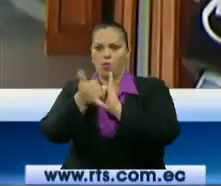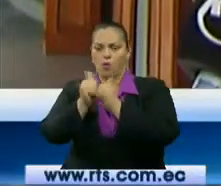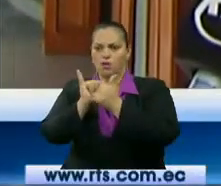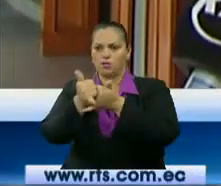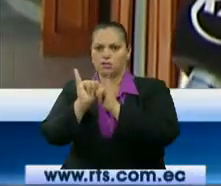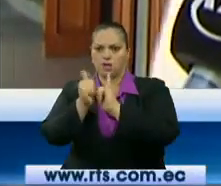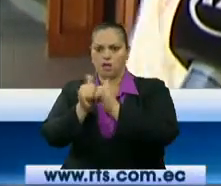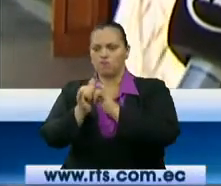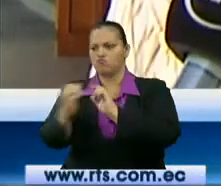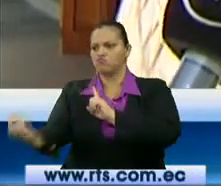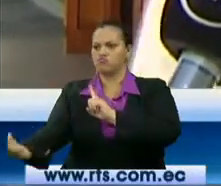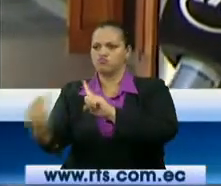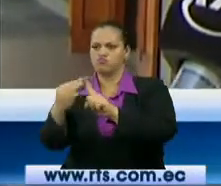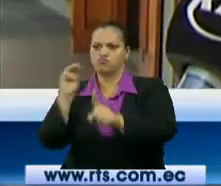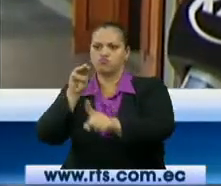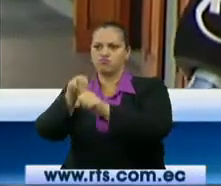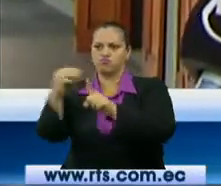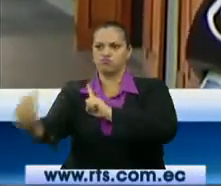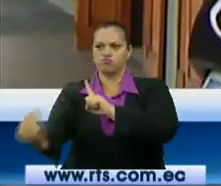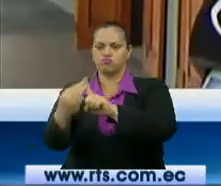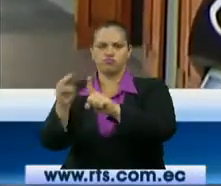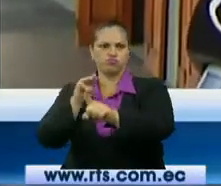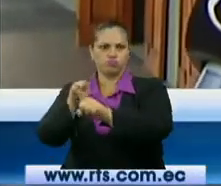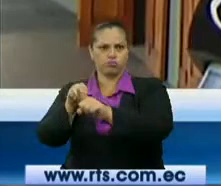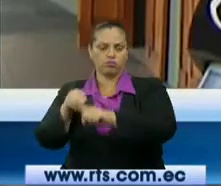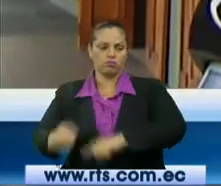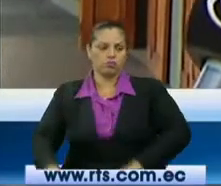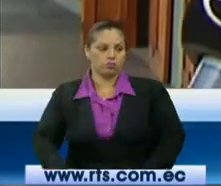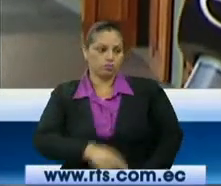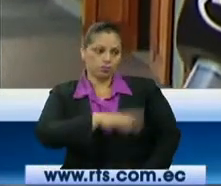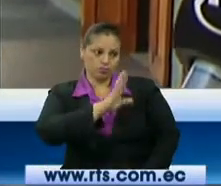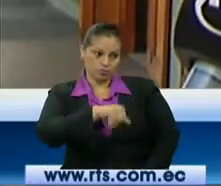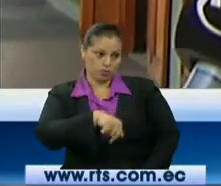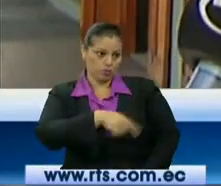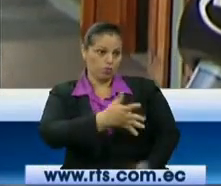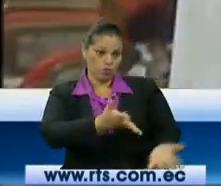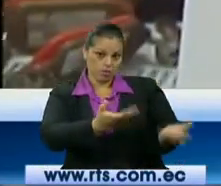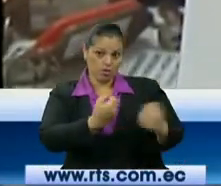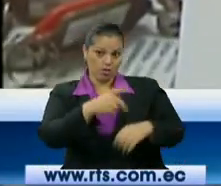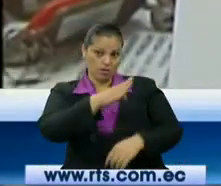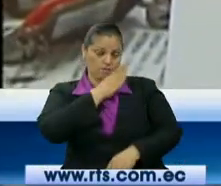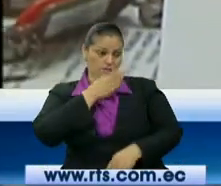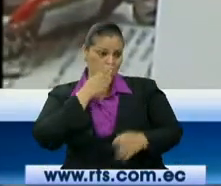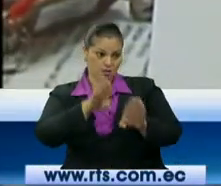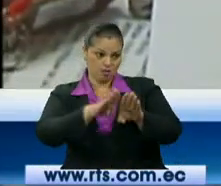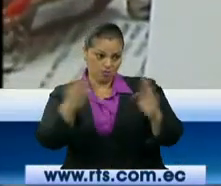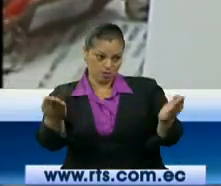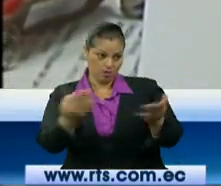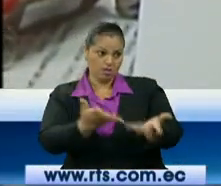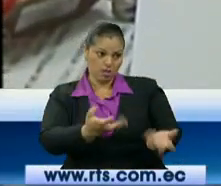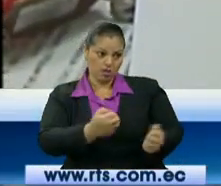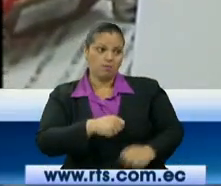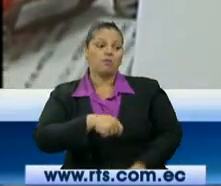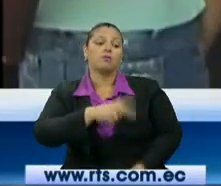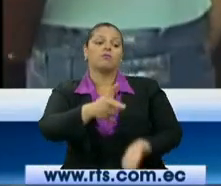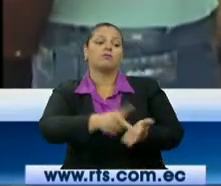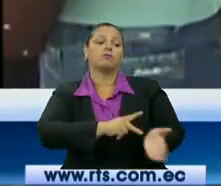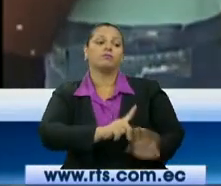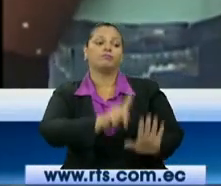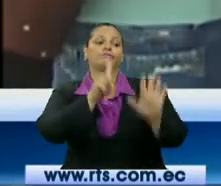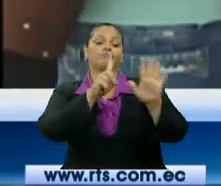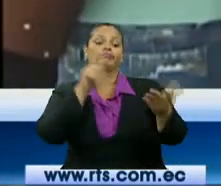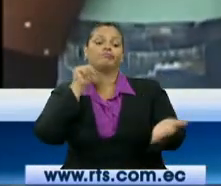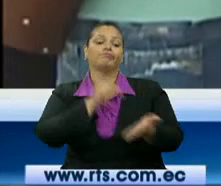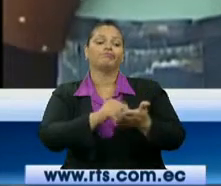y le dijo que necesitaban seis mil dólares para abrir un negocio que así no me lo habían abrir la denuncia reposa en la fiscalía y en